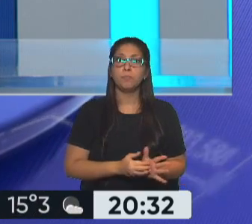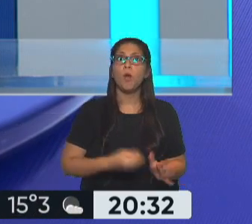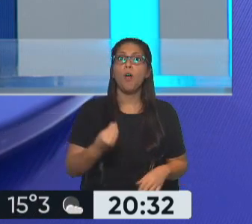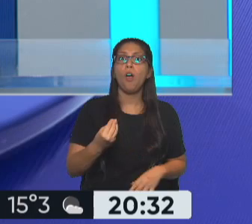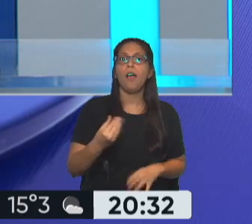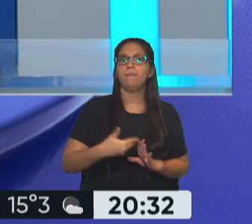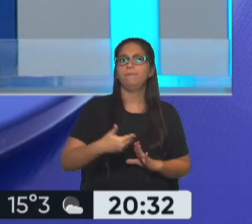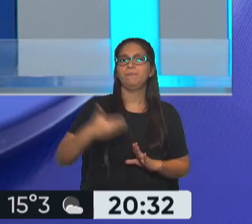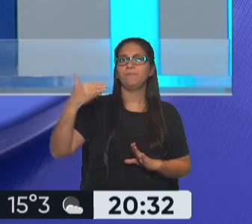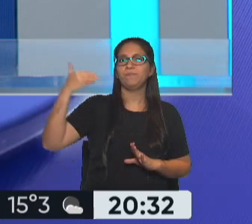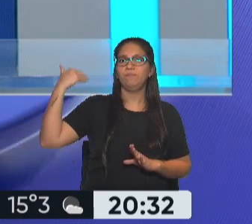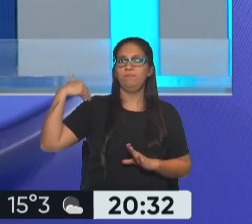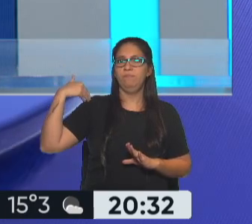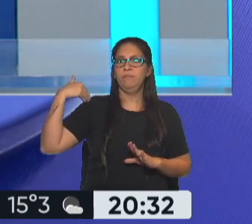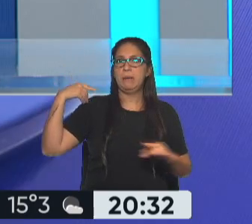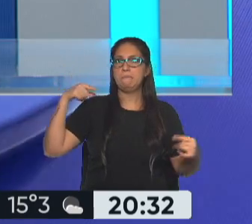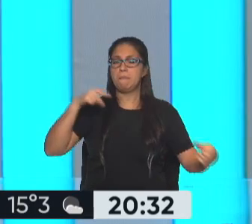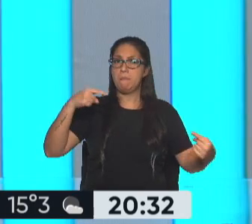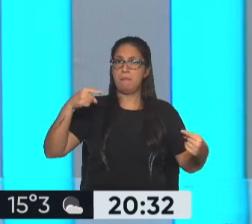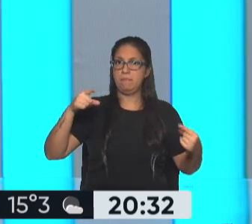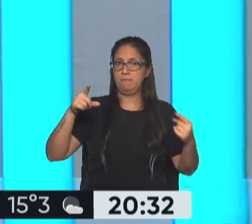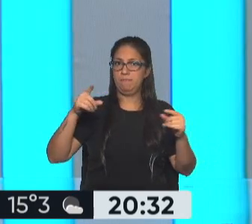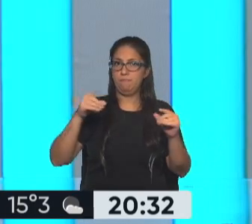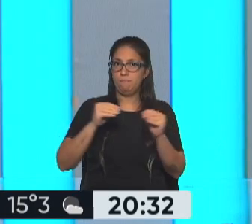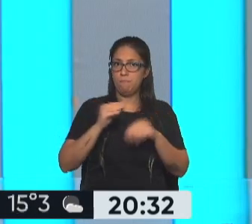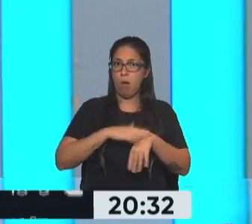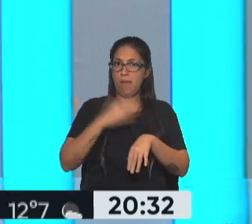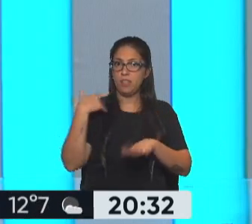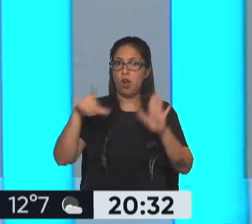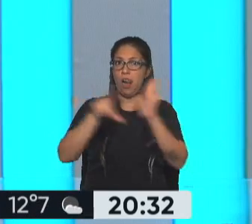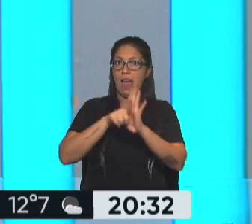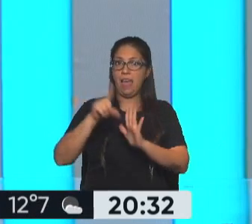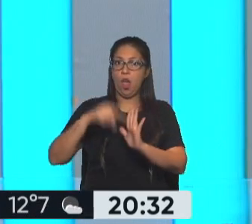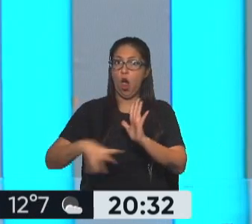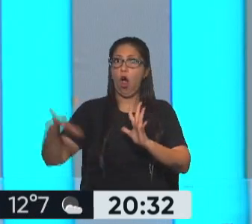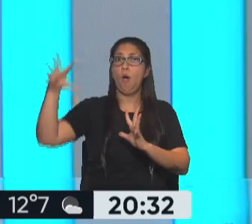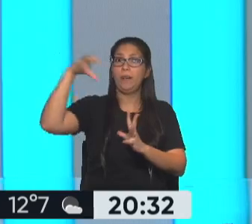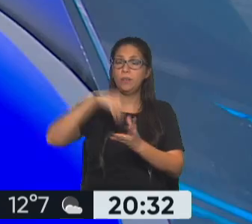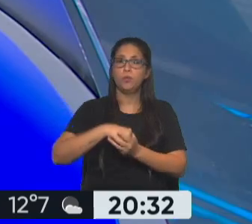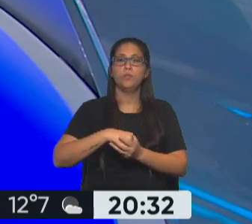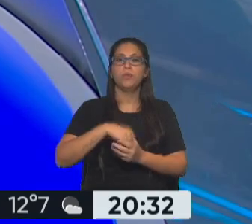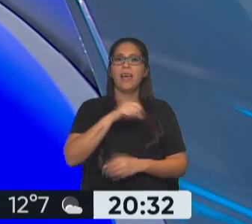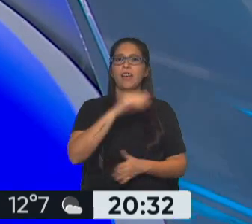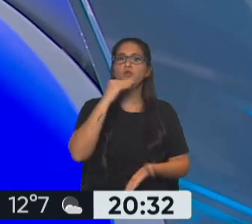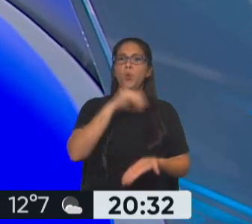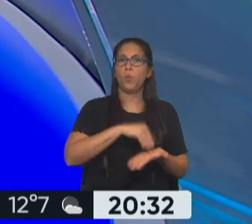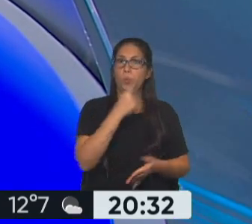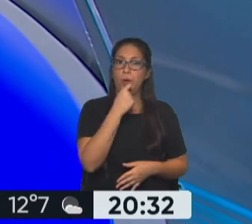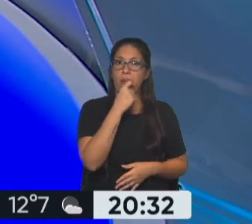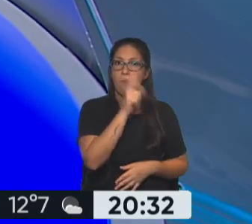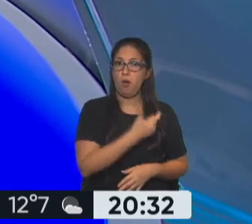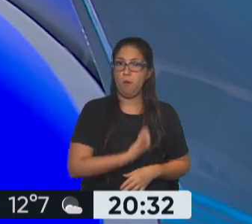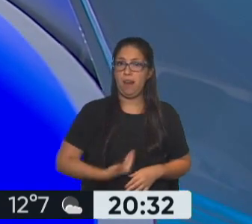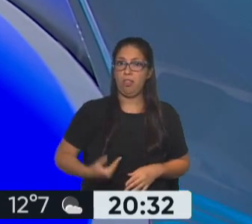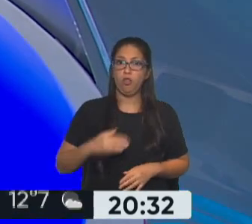algunos inconvenientes al Sí. principio con Sí, la sí, ley sí, ómnibus, claro. sobre todo con el caso de Chubut y Nacho Torres. Me parece que la articulación que entiende el